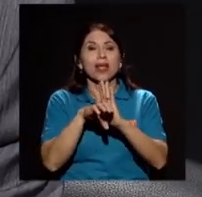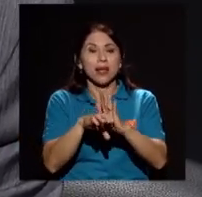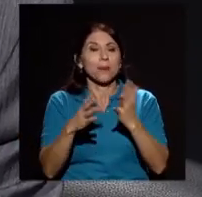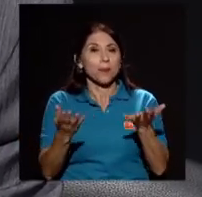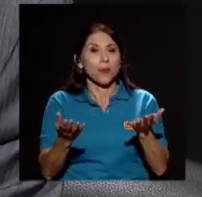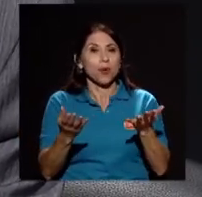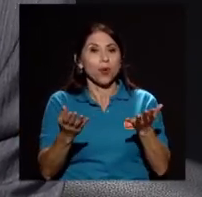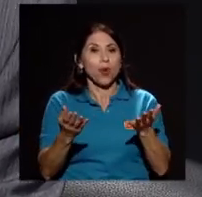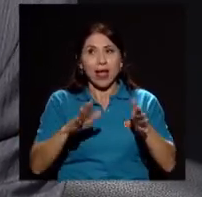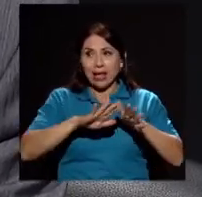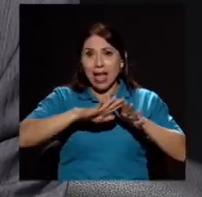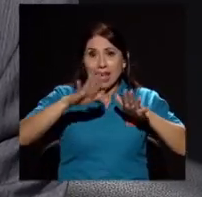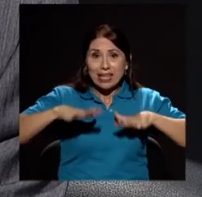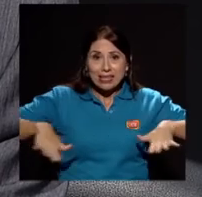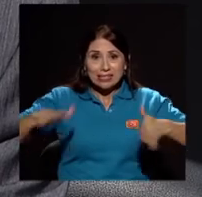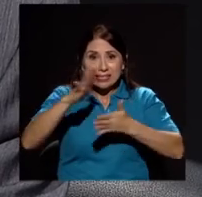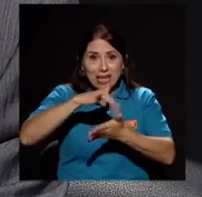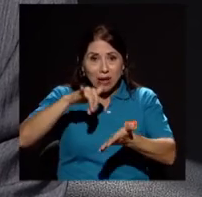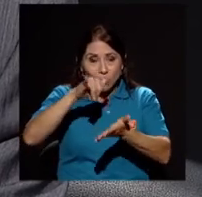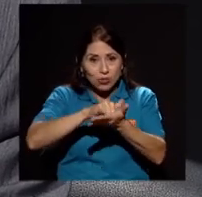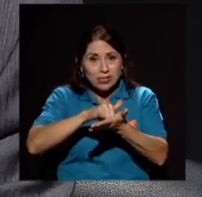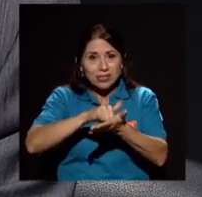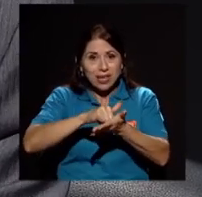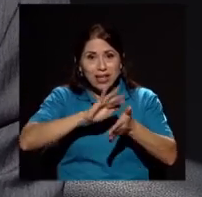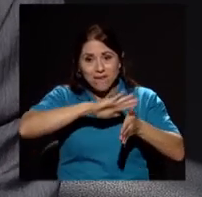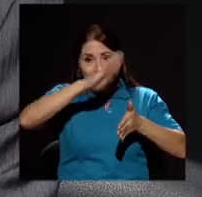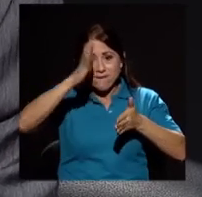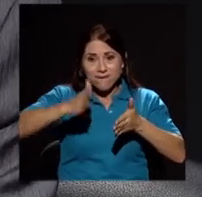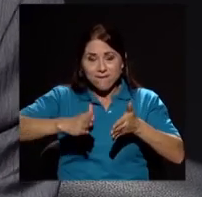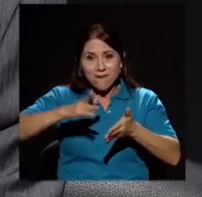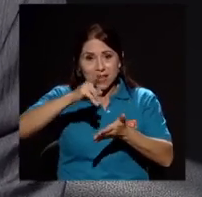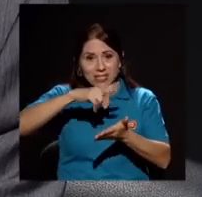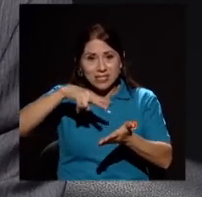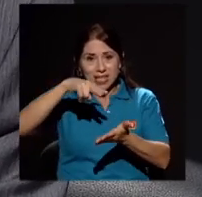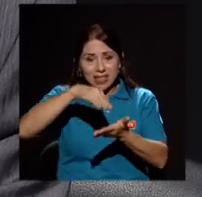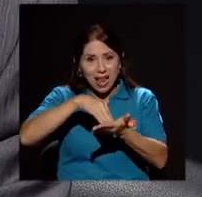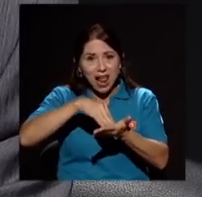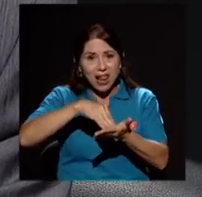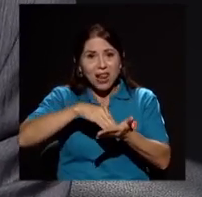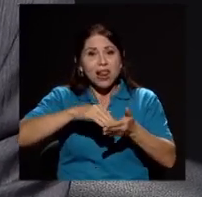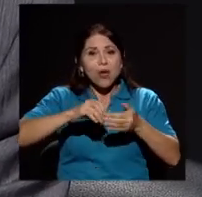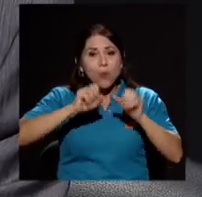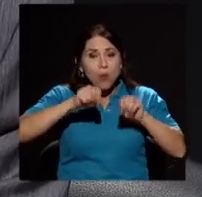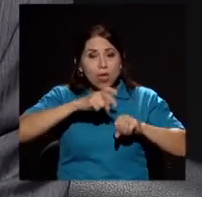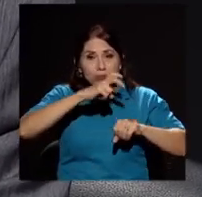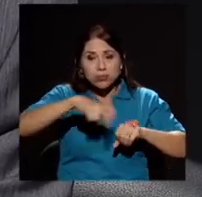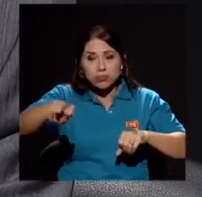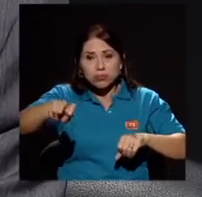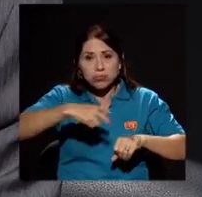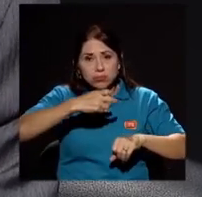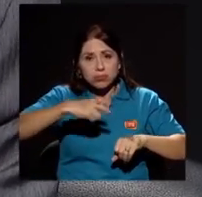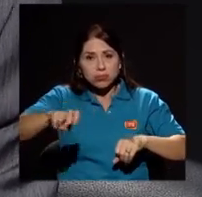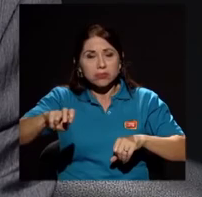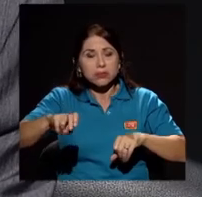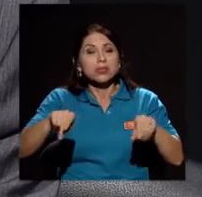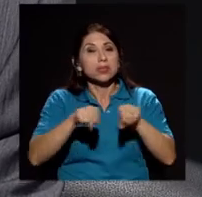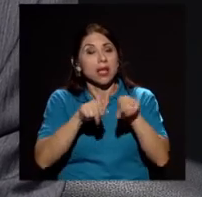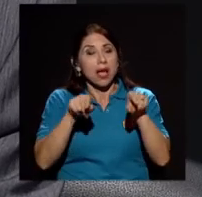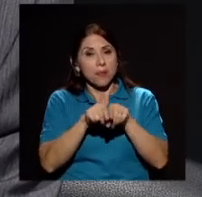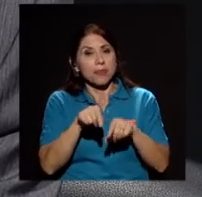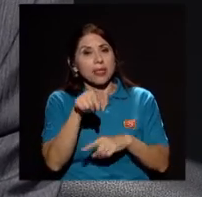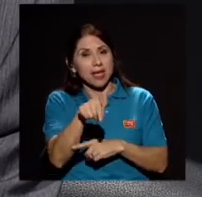valle central y yo pienso que en este campo también hay posibilidades de